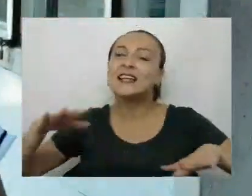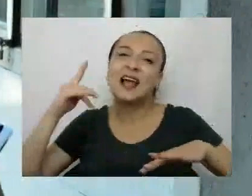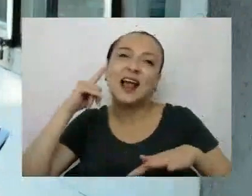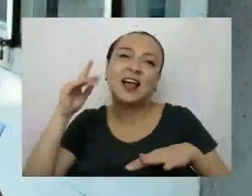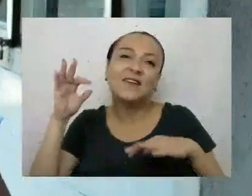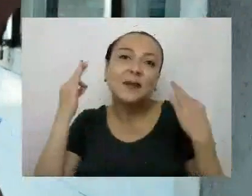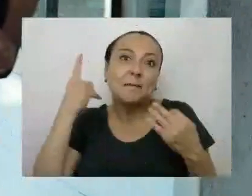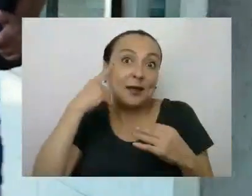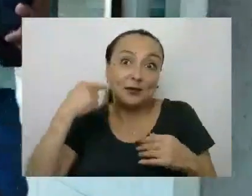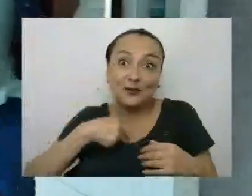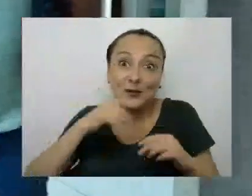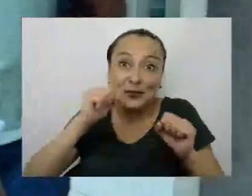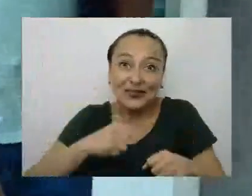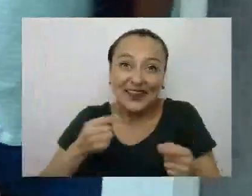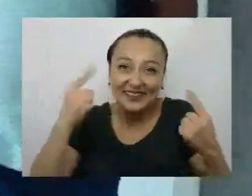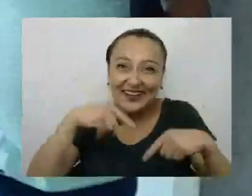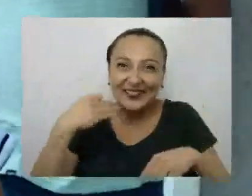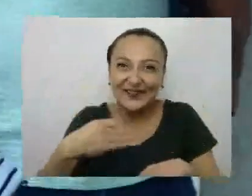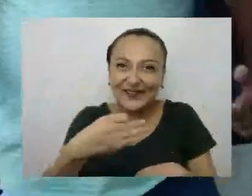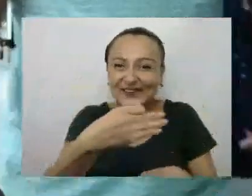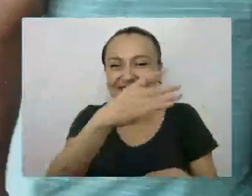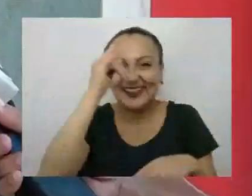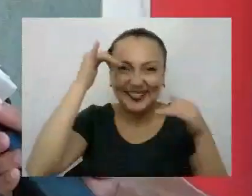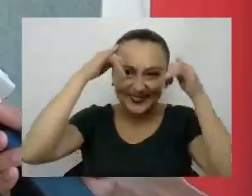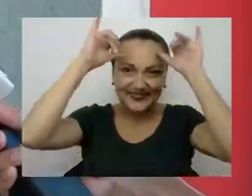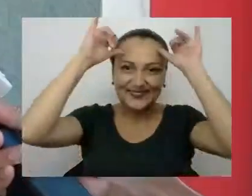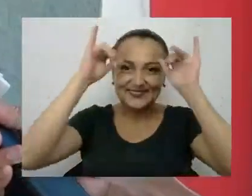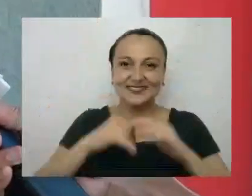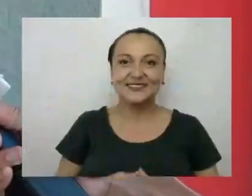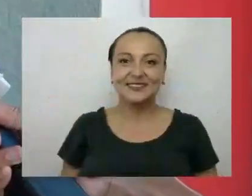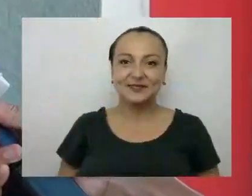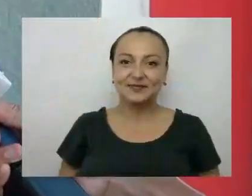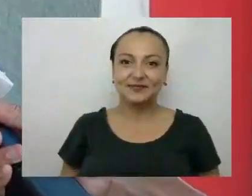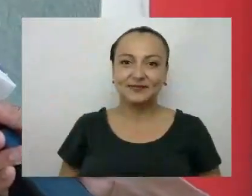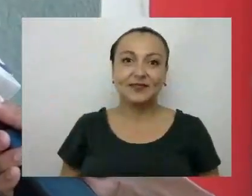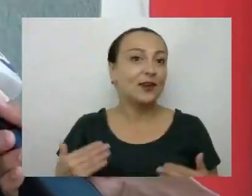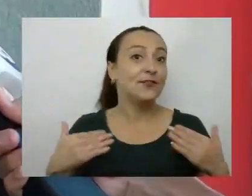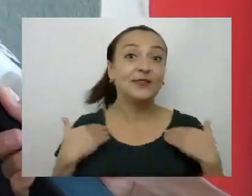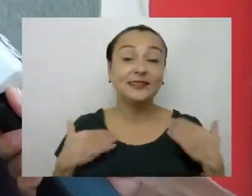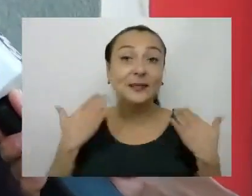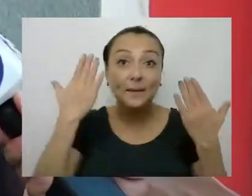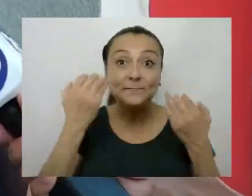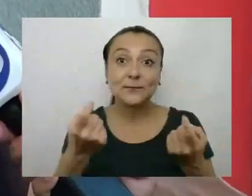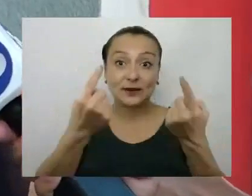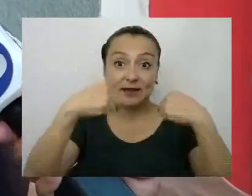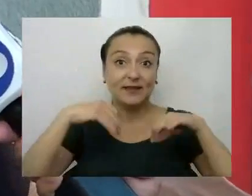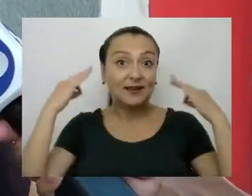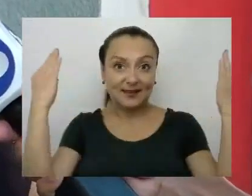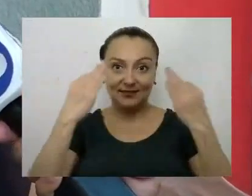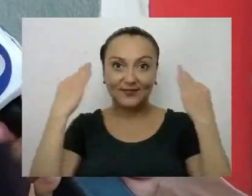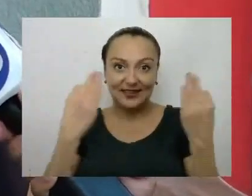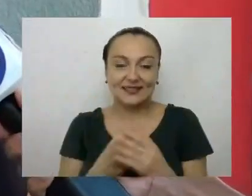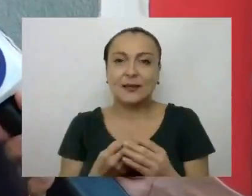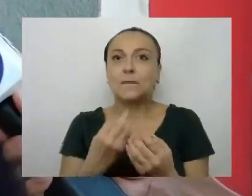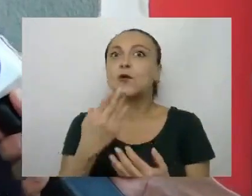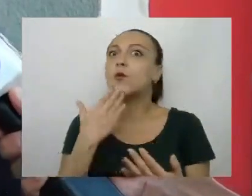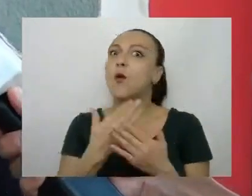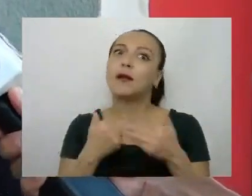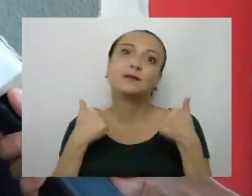para mí, si yo pudiera venir todos los días, yo vengo todos los días a los toros. Yo le digo, feliz porque vienen ya las fiestas y son muy buenas